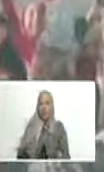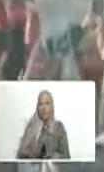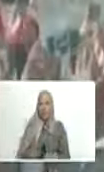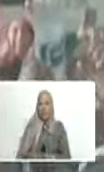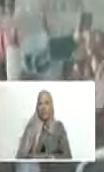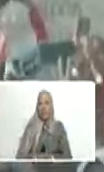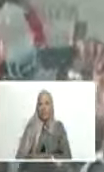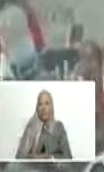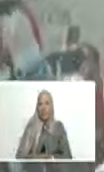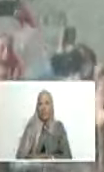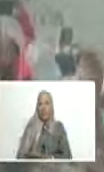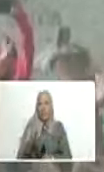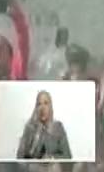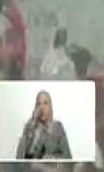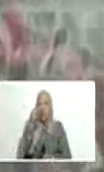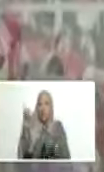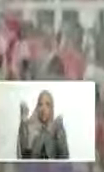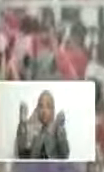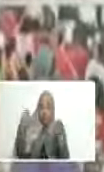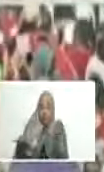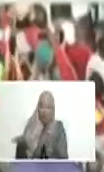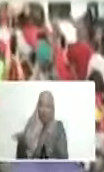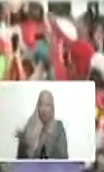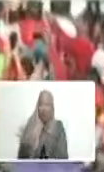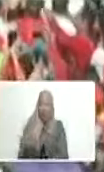Y el hombre me soltó.